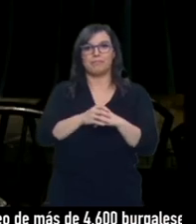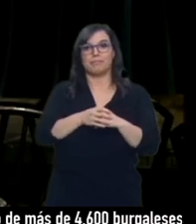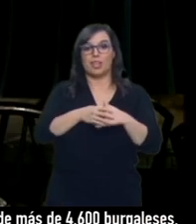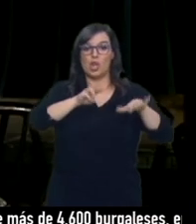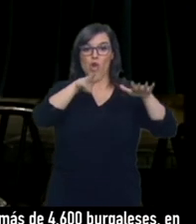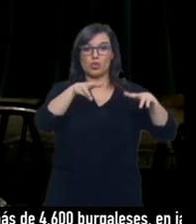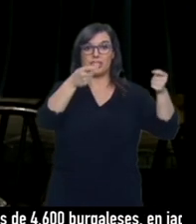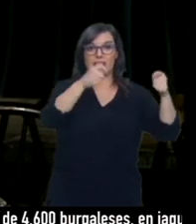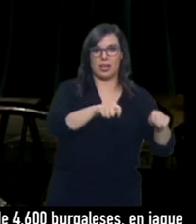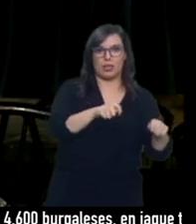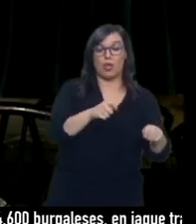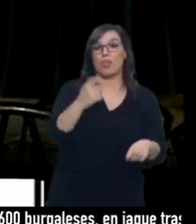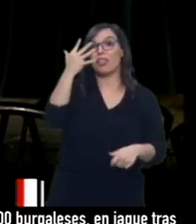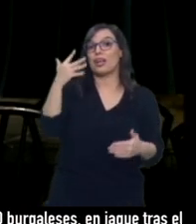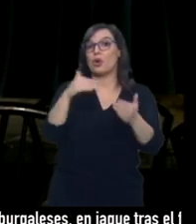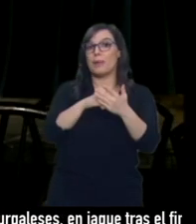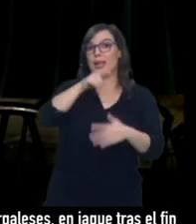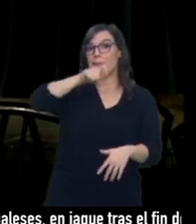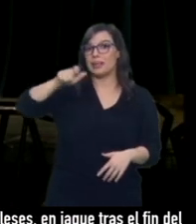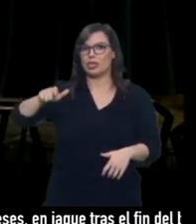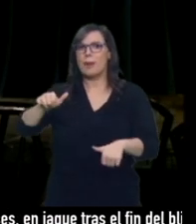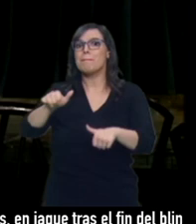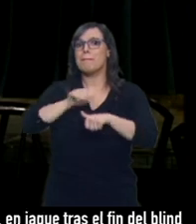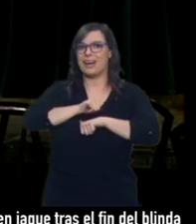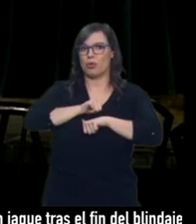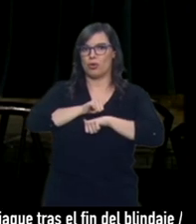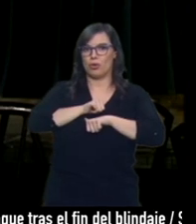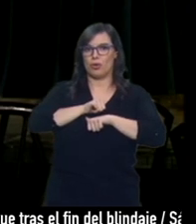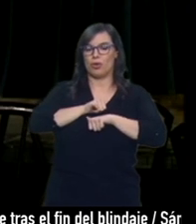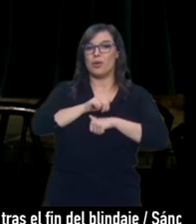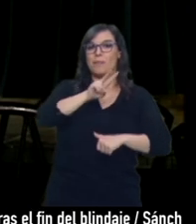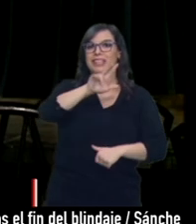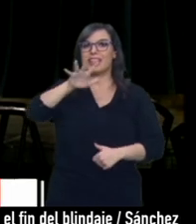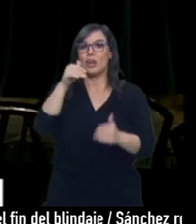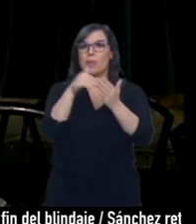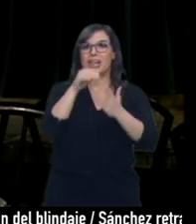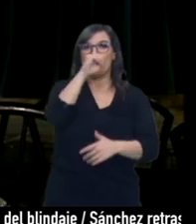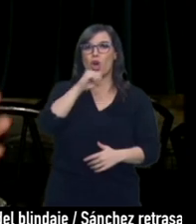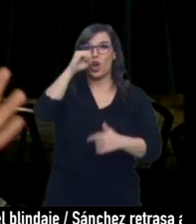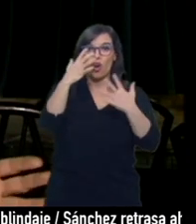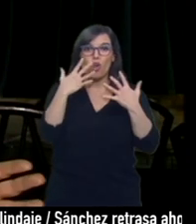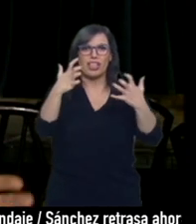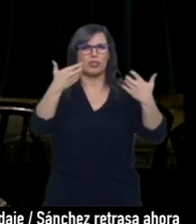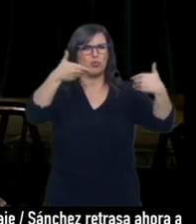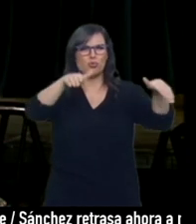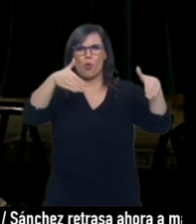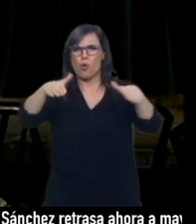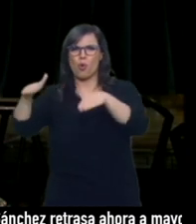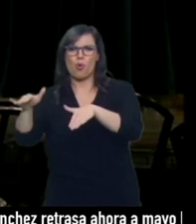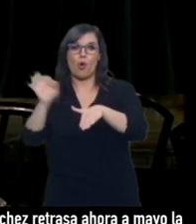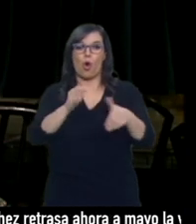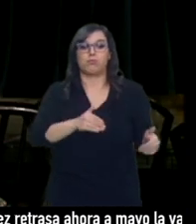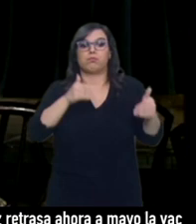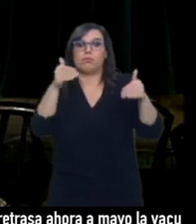cerrados, 5.000 personas en paro, más de 25.000 conciertos suspendidos o